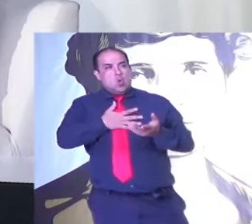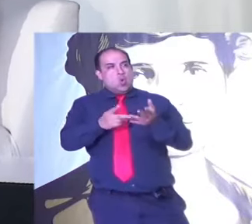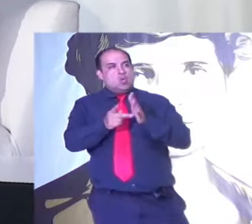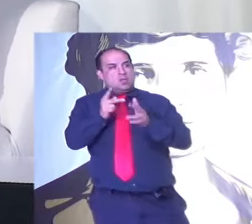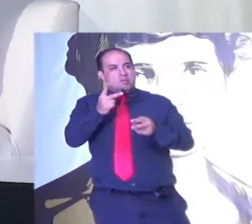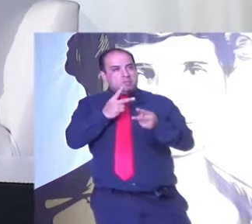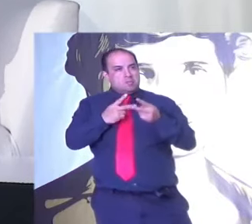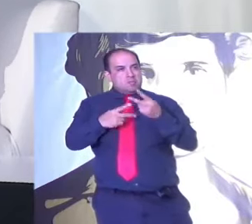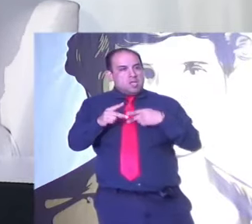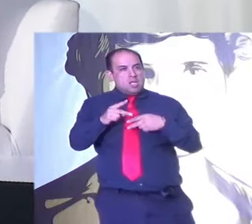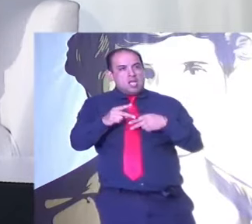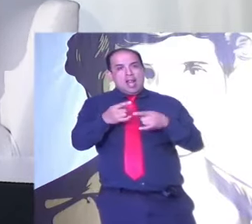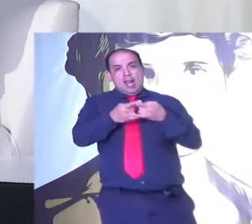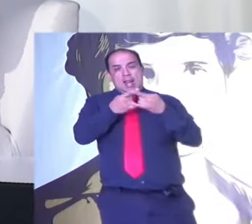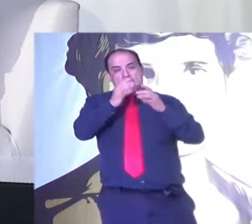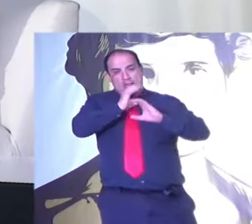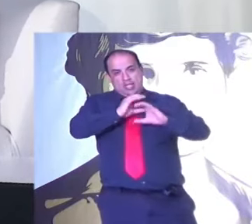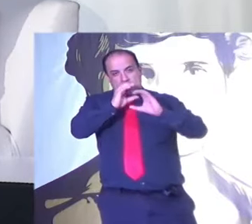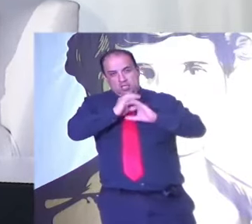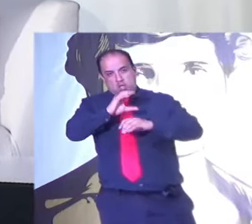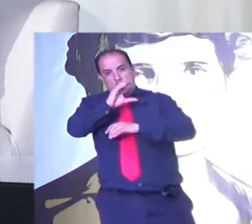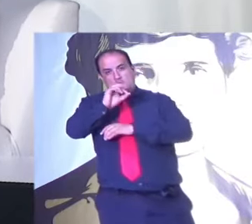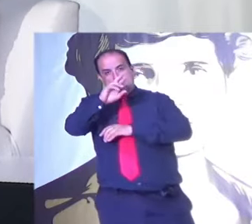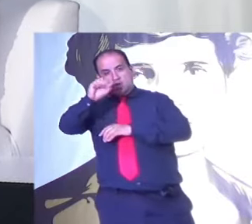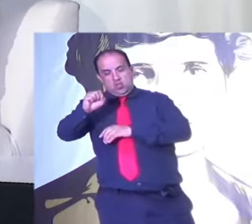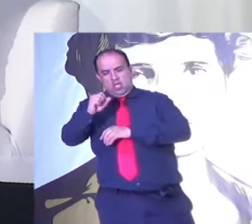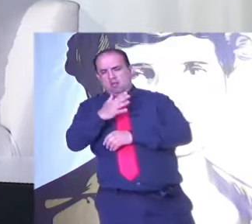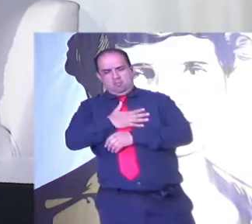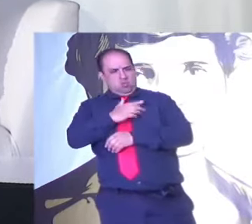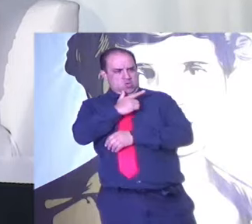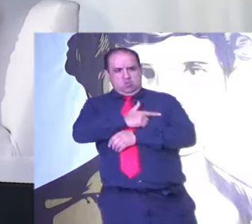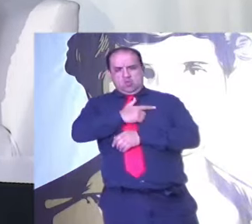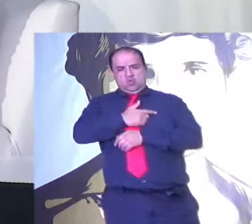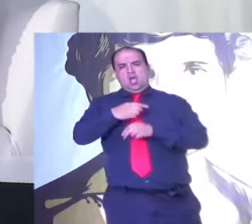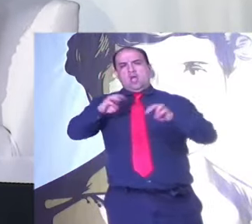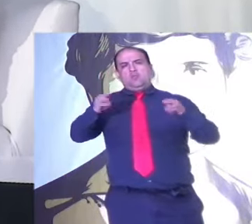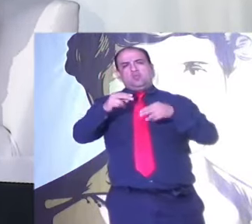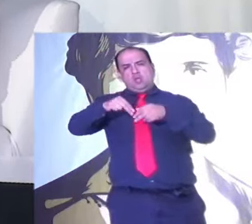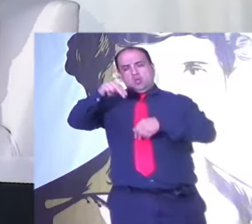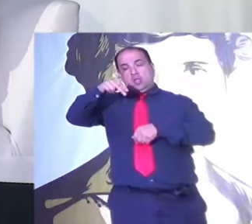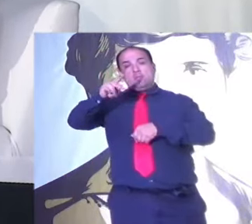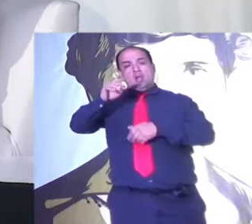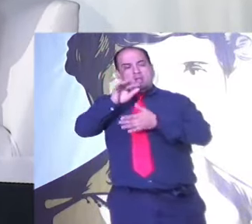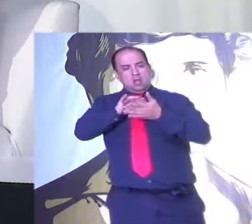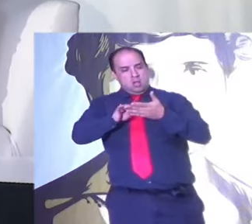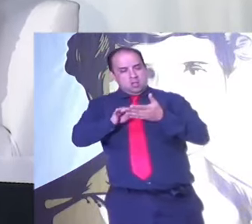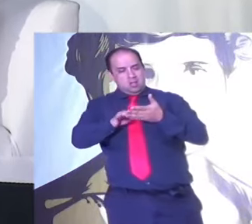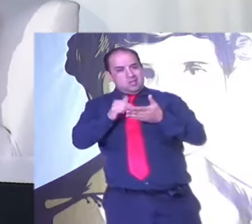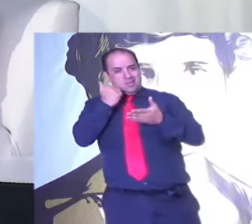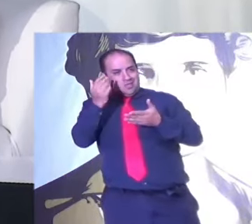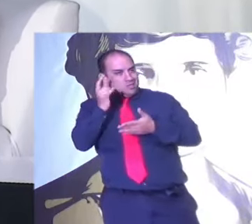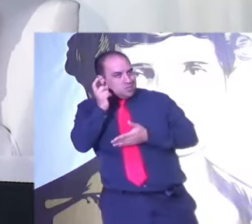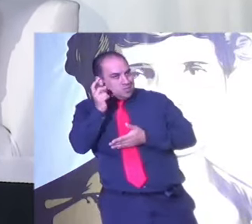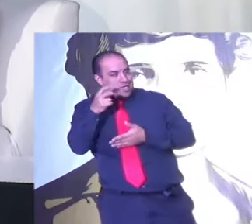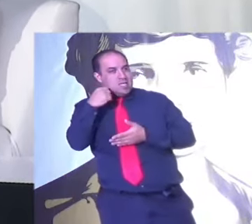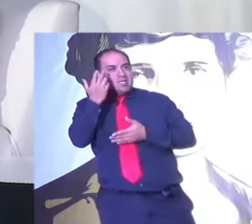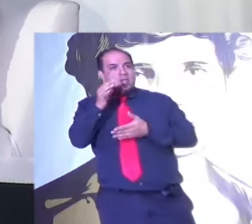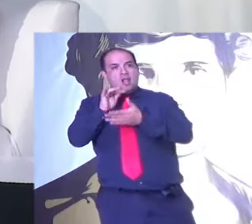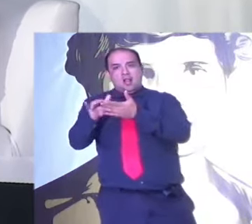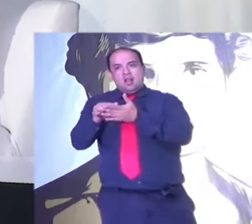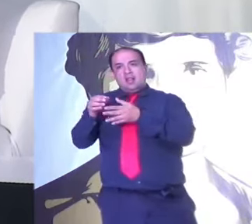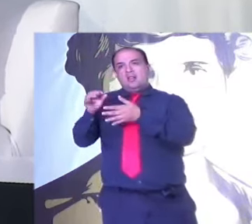los corridos, que yo, la verdad es que nunca he tenido gusto por la música norteña, pero te leo. Uh-huh. Y entonces quiero escucharla y quiero leer esos textos y